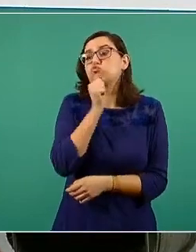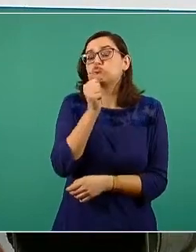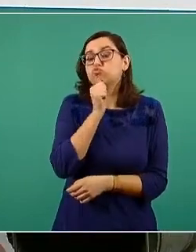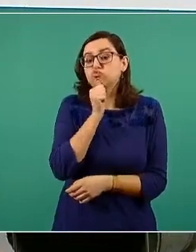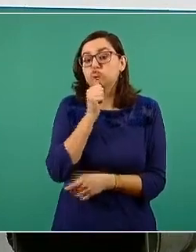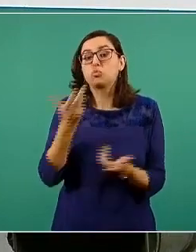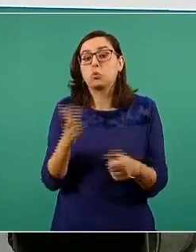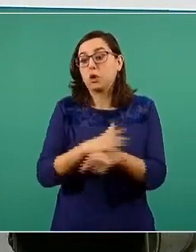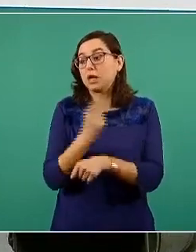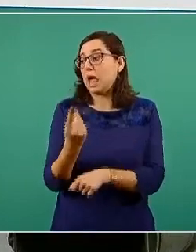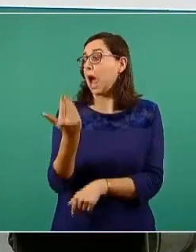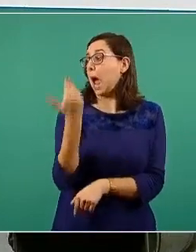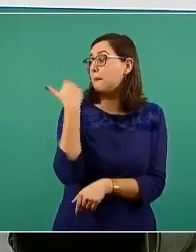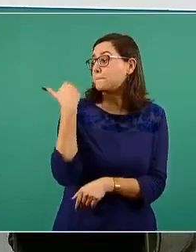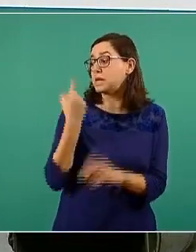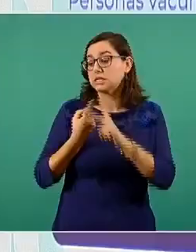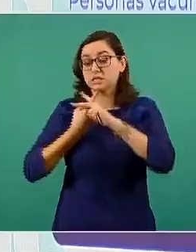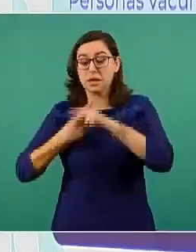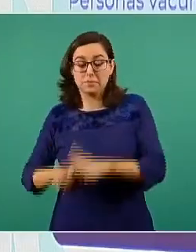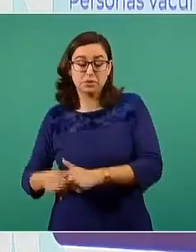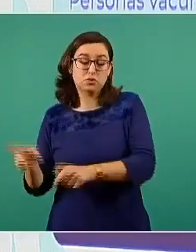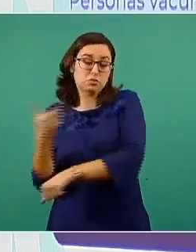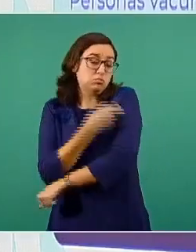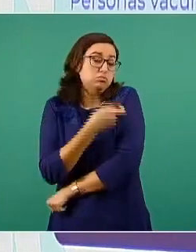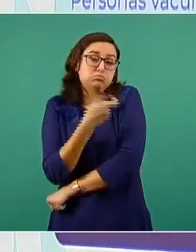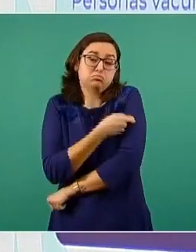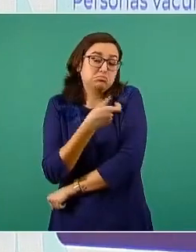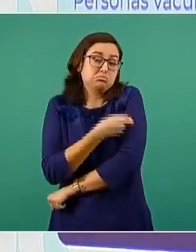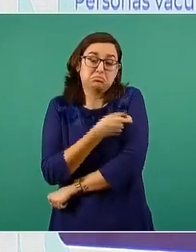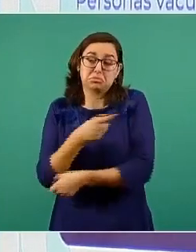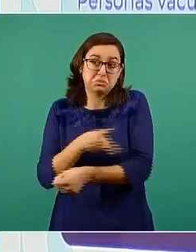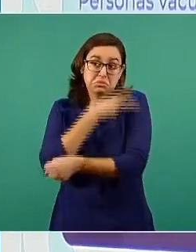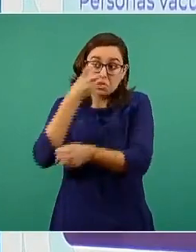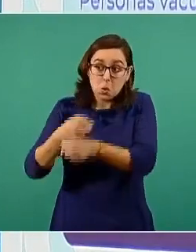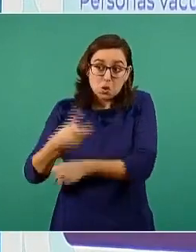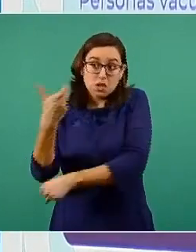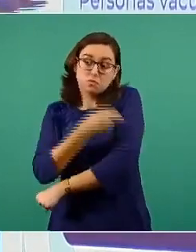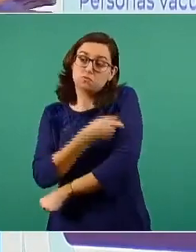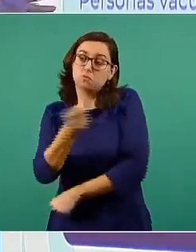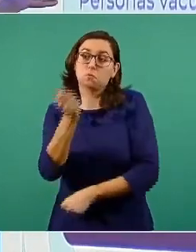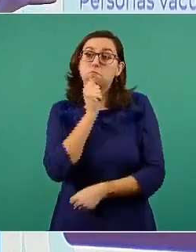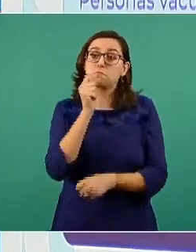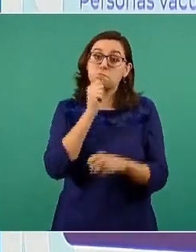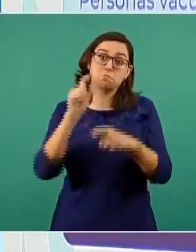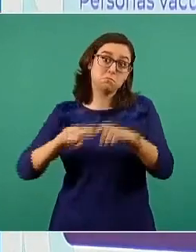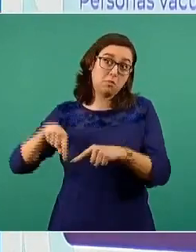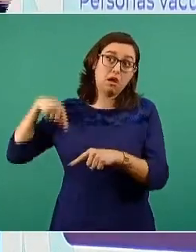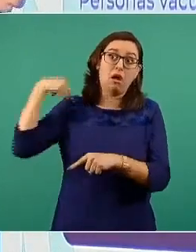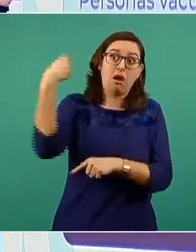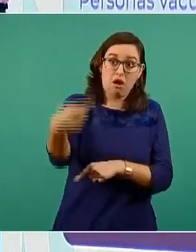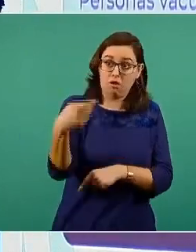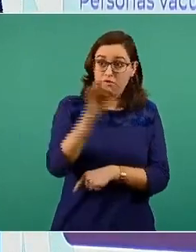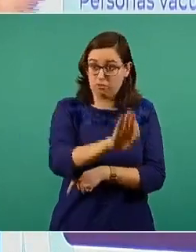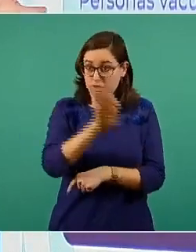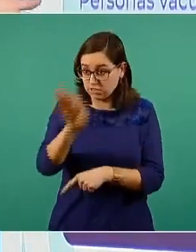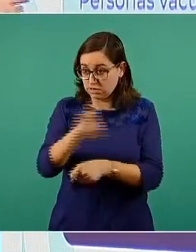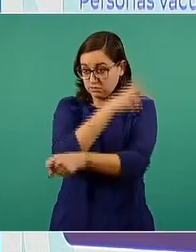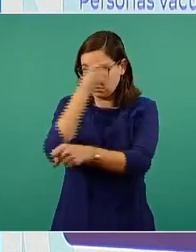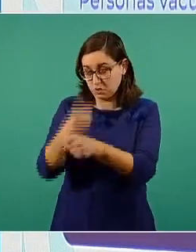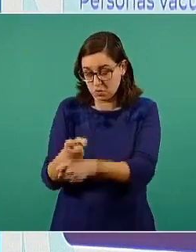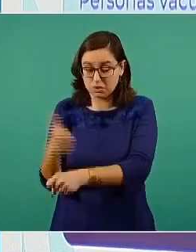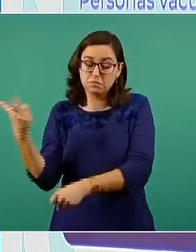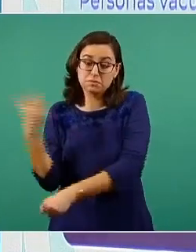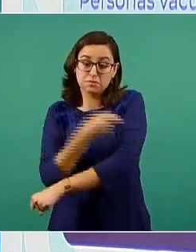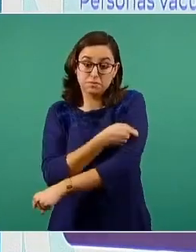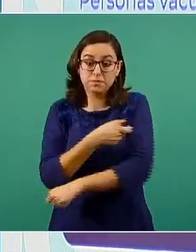de 50 años a 59 que se acaban de incorporar a la vacunación. Cuando llegue ese momento, recibirán la segunda